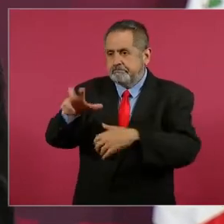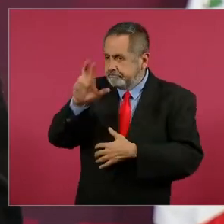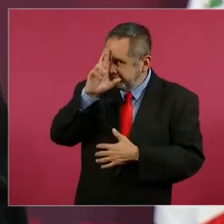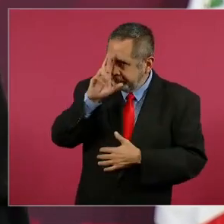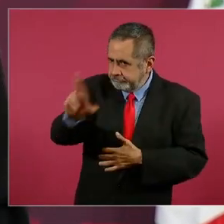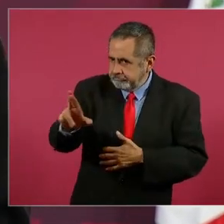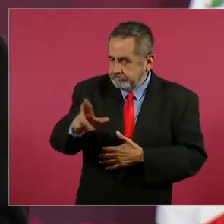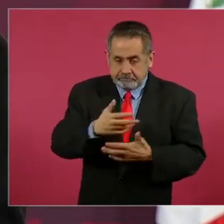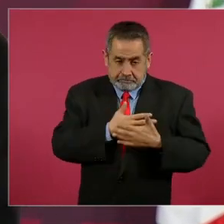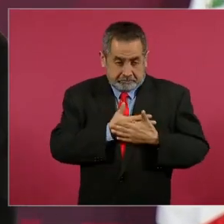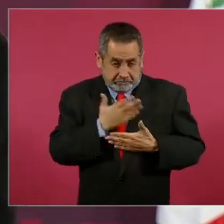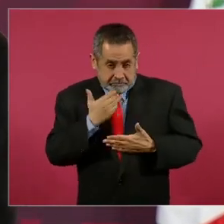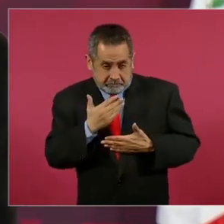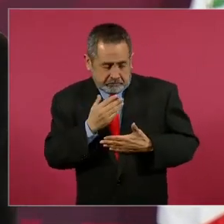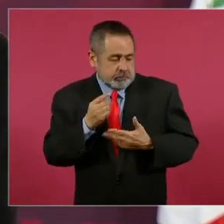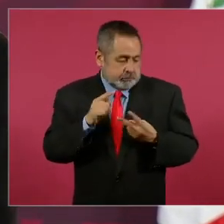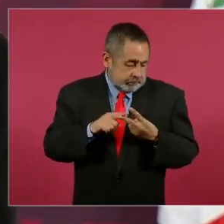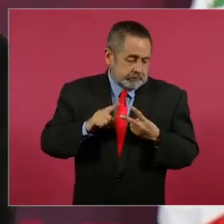Nada más.